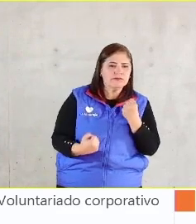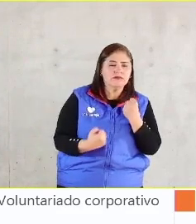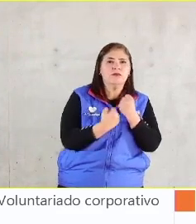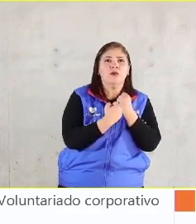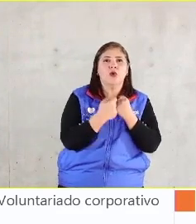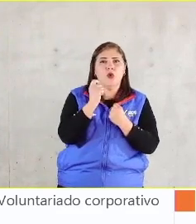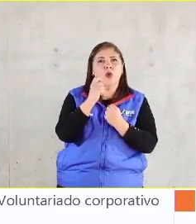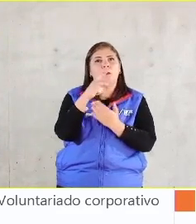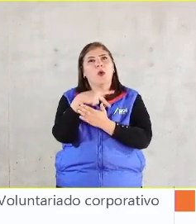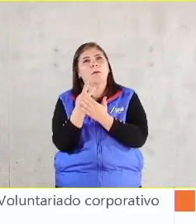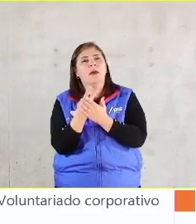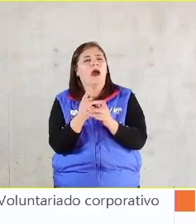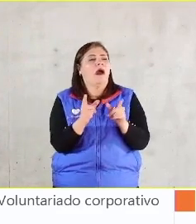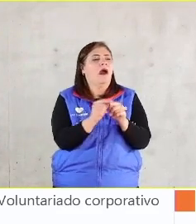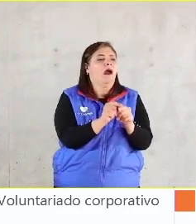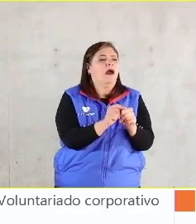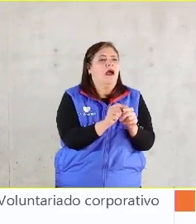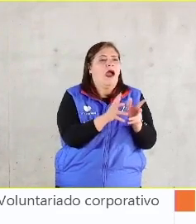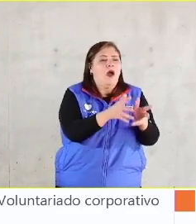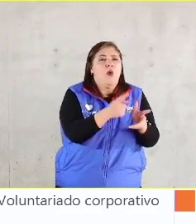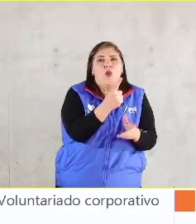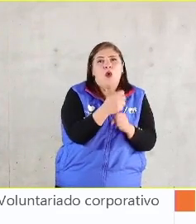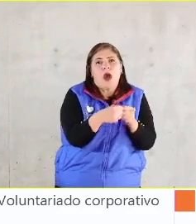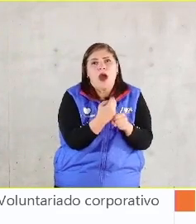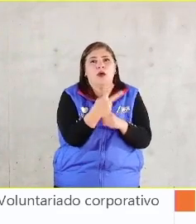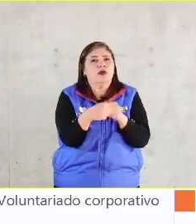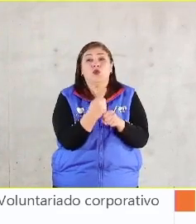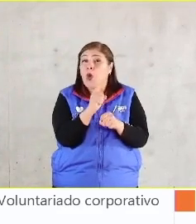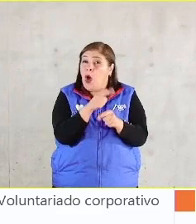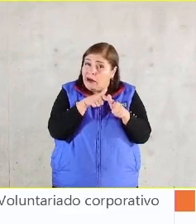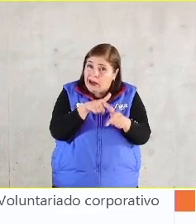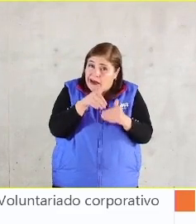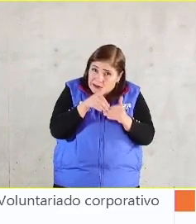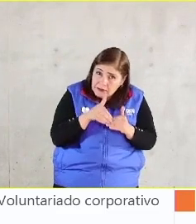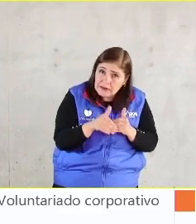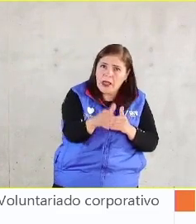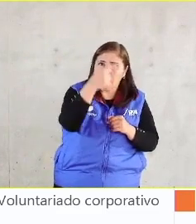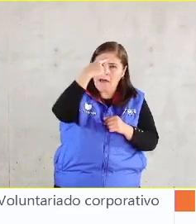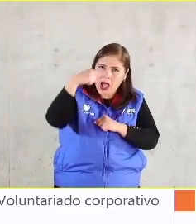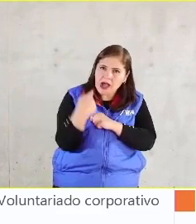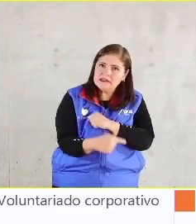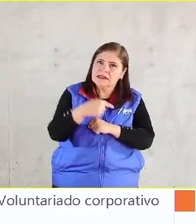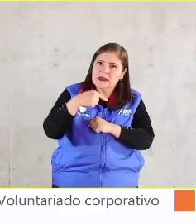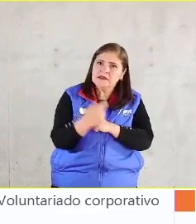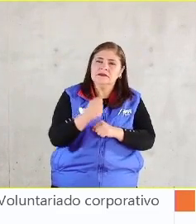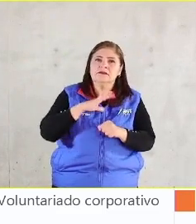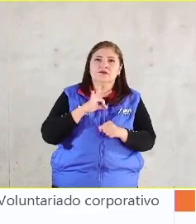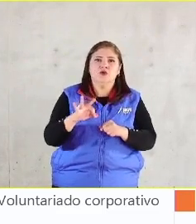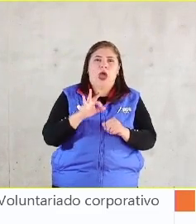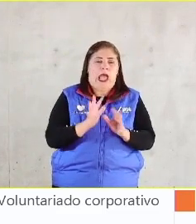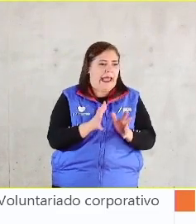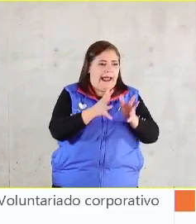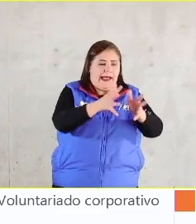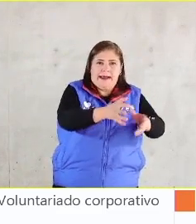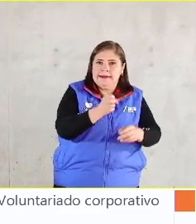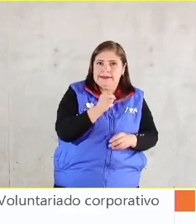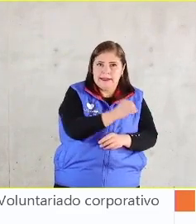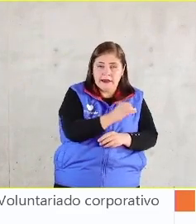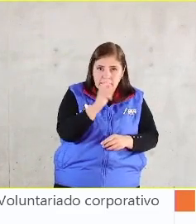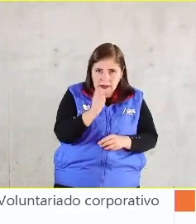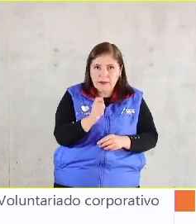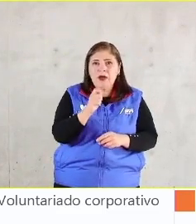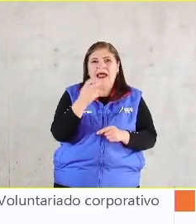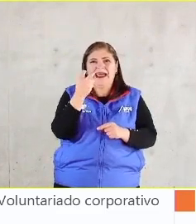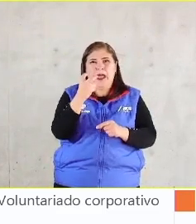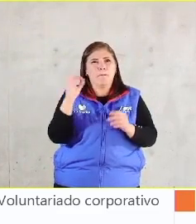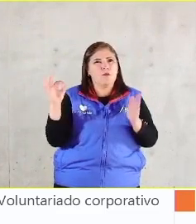programas para 1 o 2 años, programas que sean sostenibles, que se mantengan por sí mismos. Y eso se logra con el punto